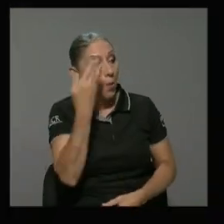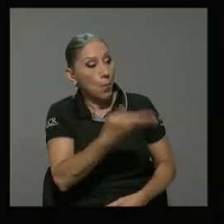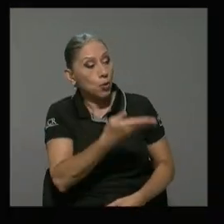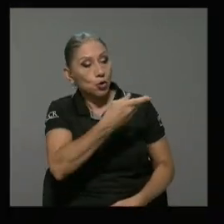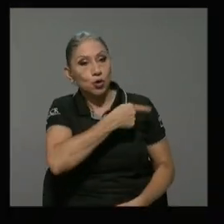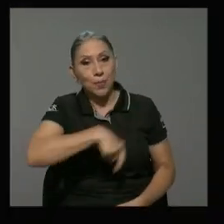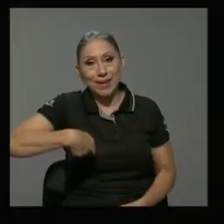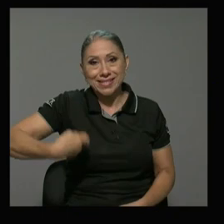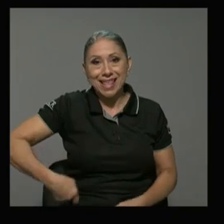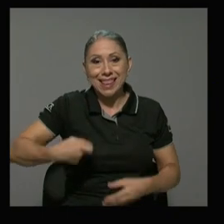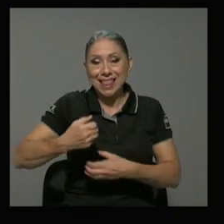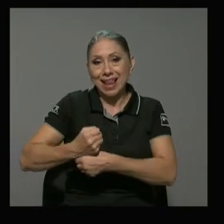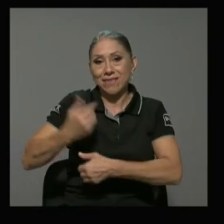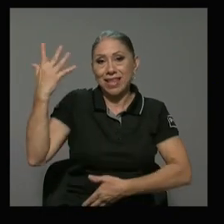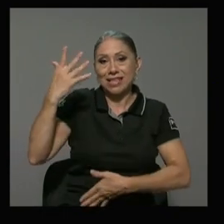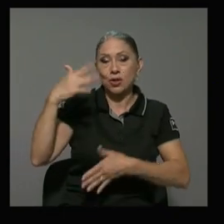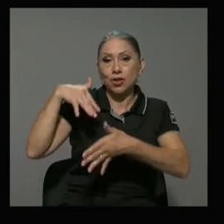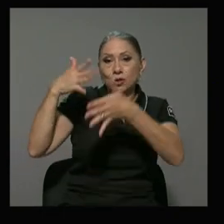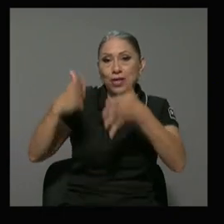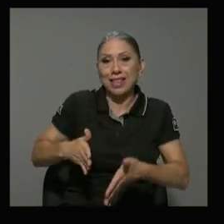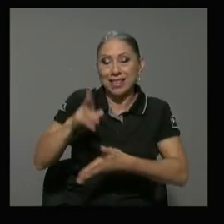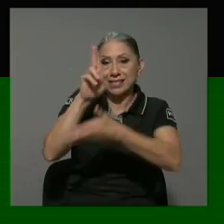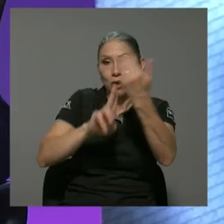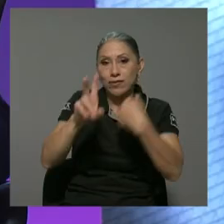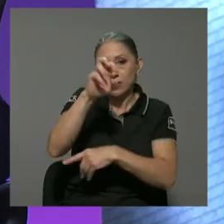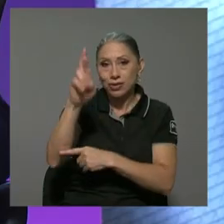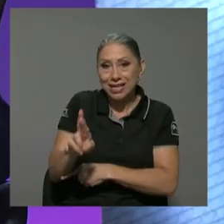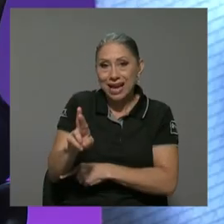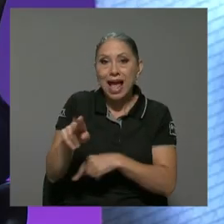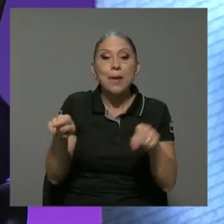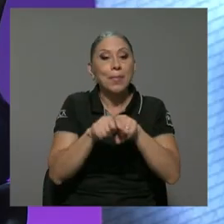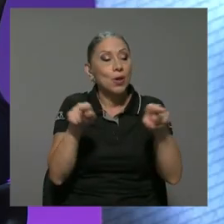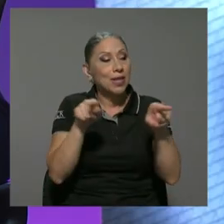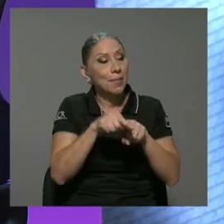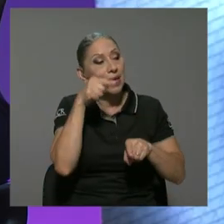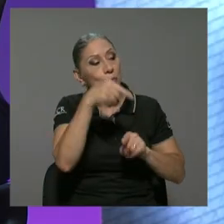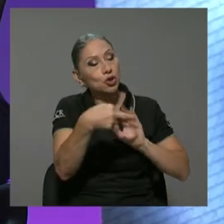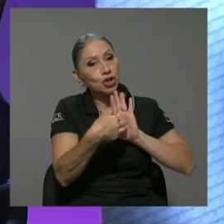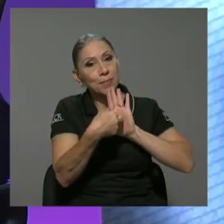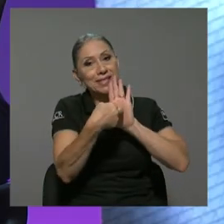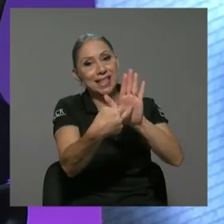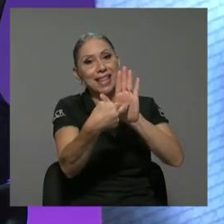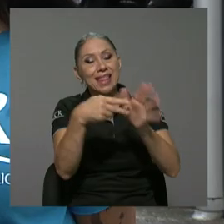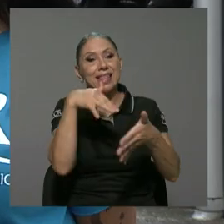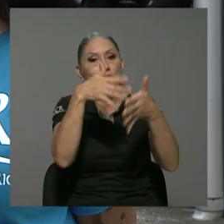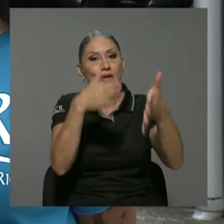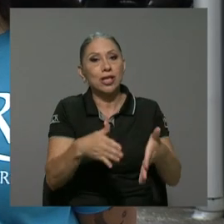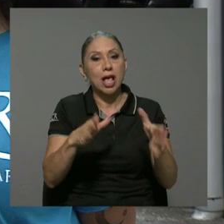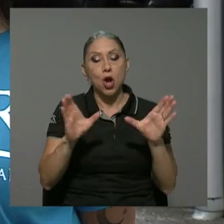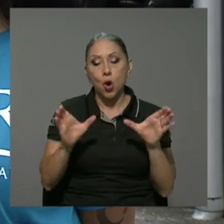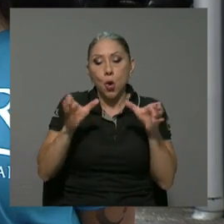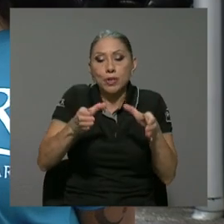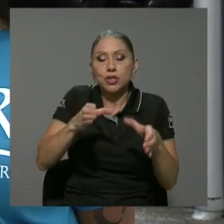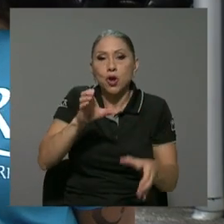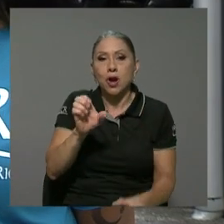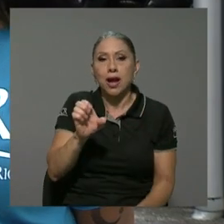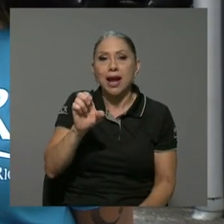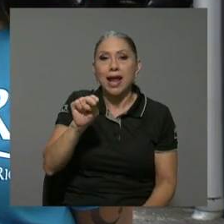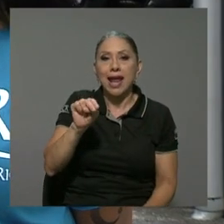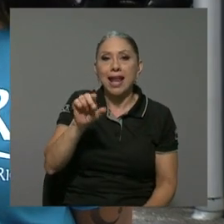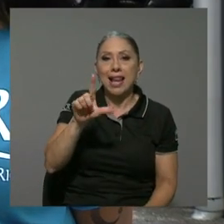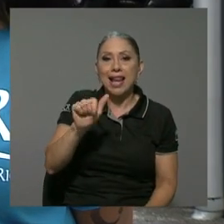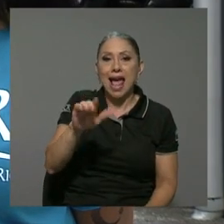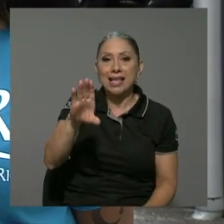de Estudiantes de la Universidad de Costa Rica, pero también sos la representante estudiantil en la Comisión de Enlace que negocia el